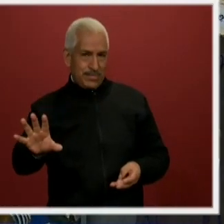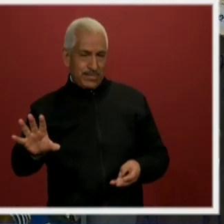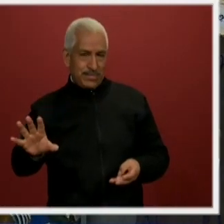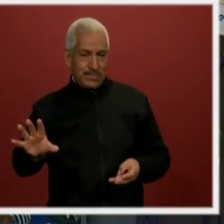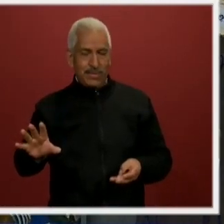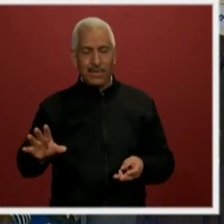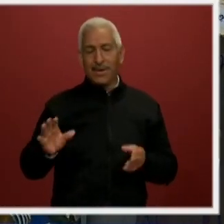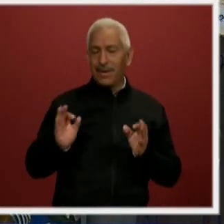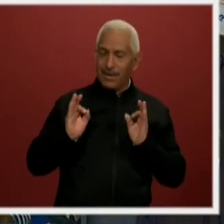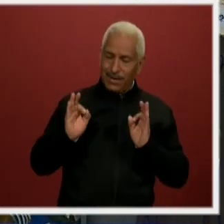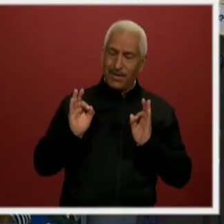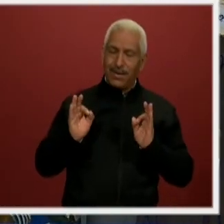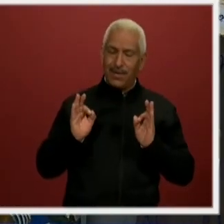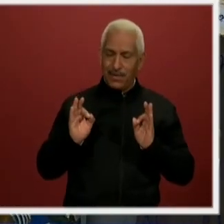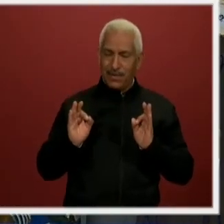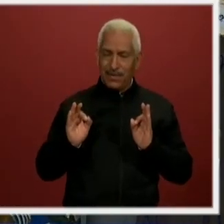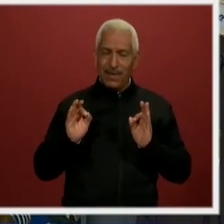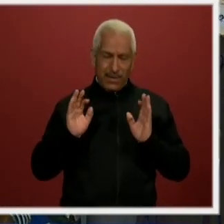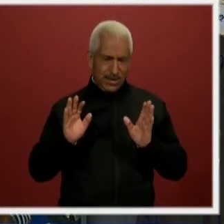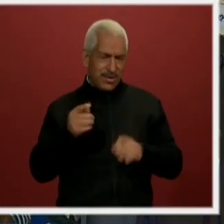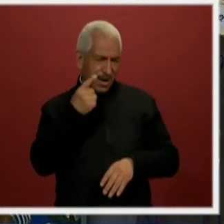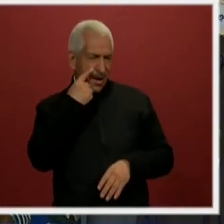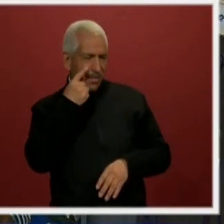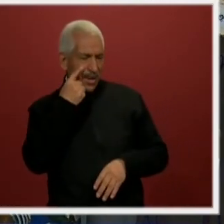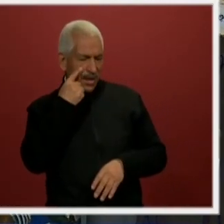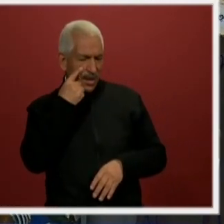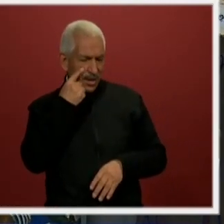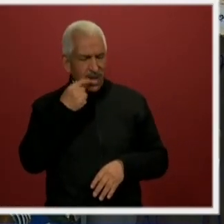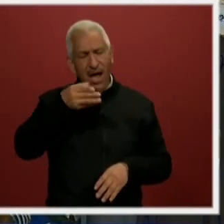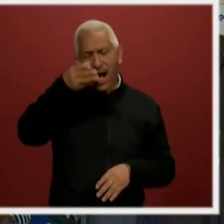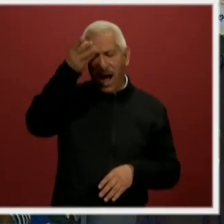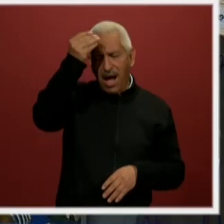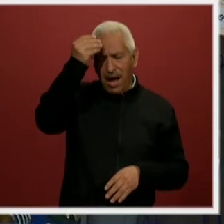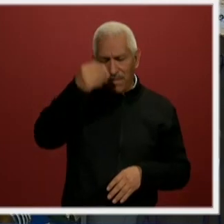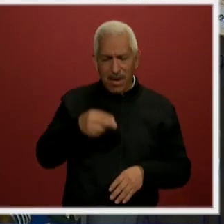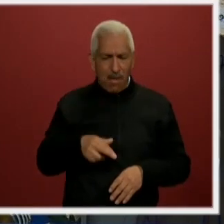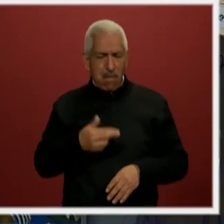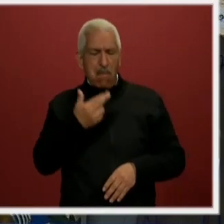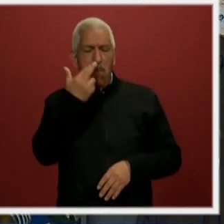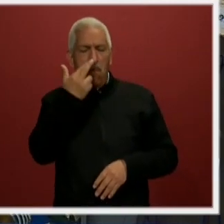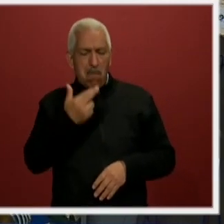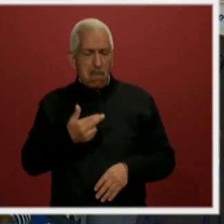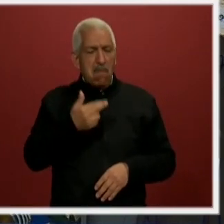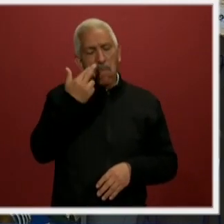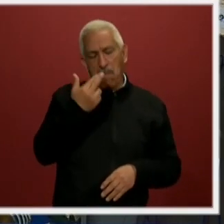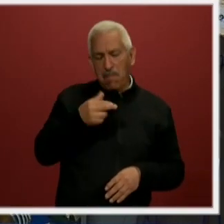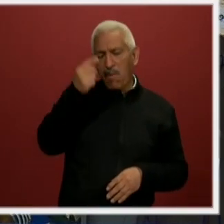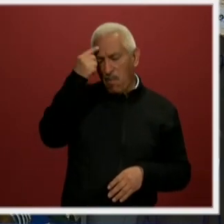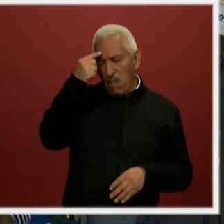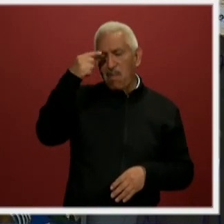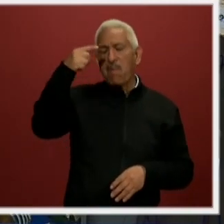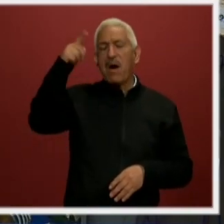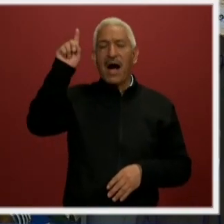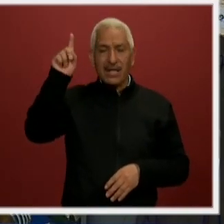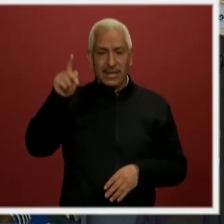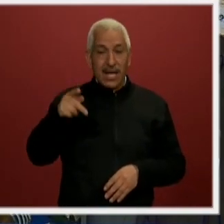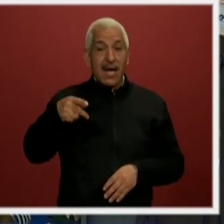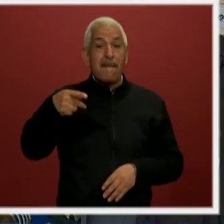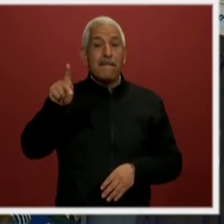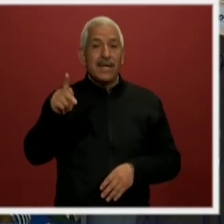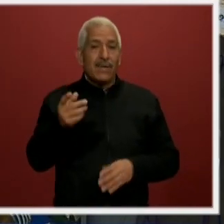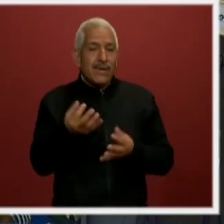muy bien como te das cuenta aprender a respirar es super super super facilísimo pero es muy